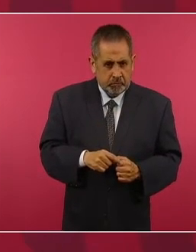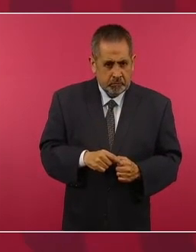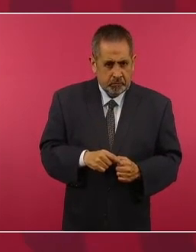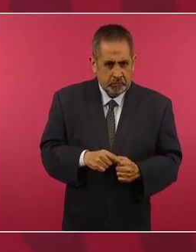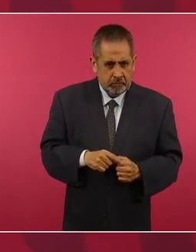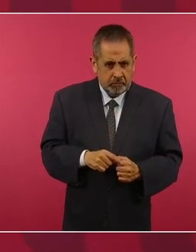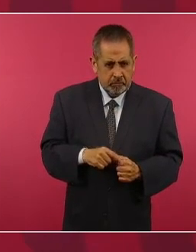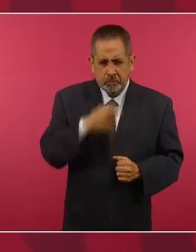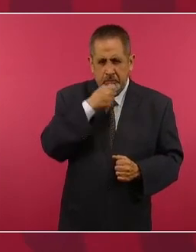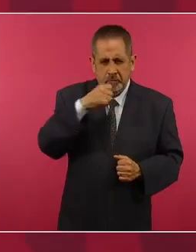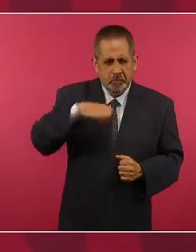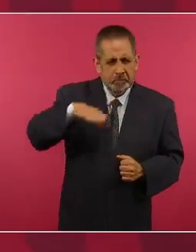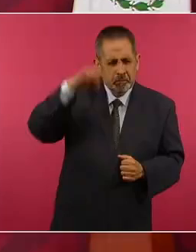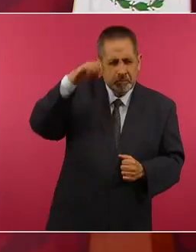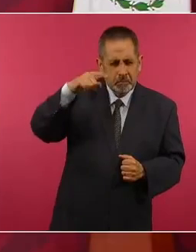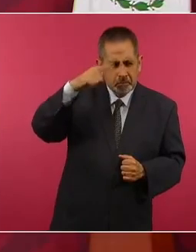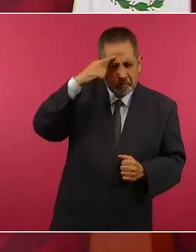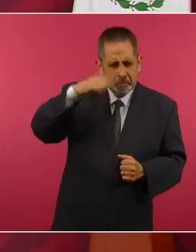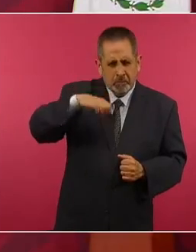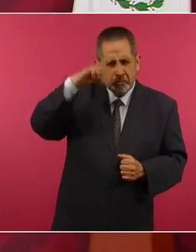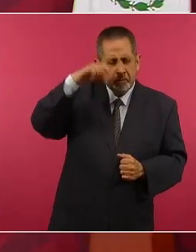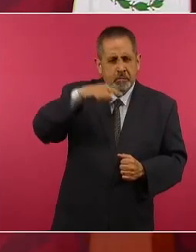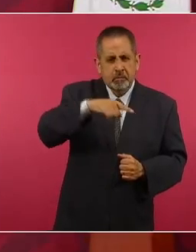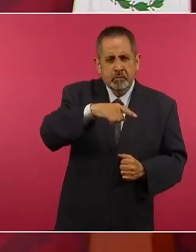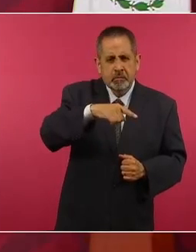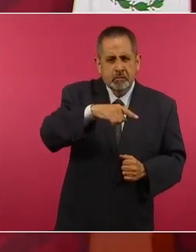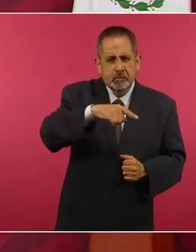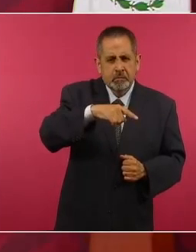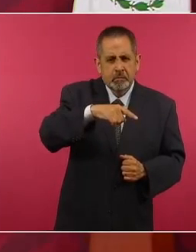que ya está mayor y que…